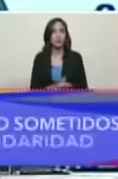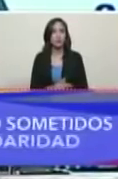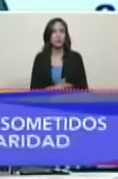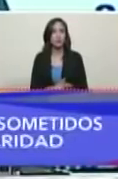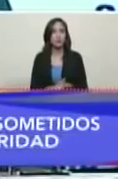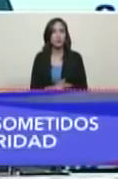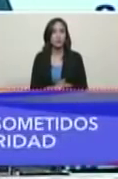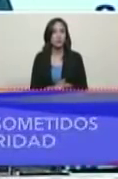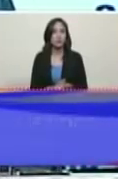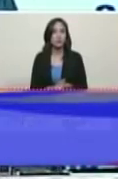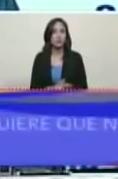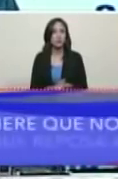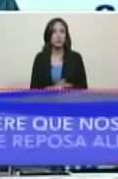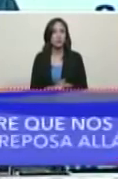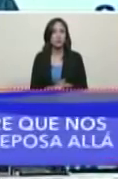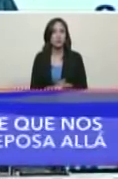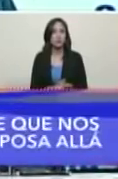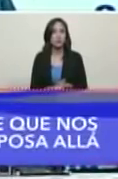Es una cosa